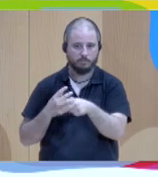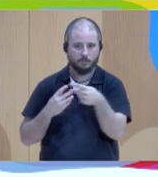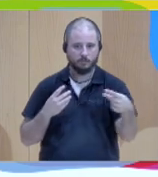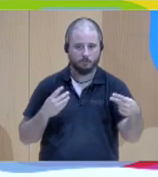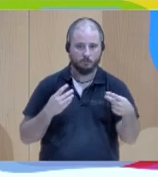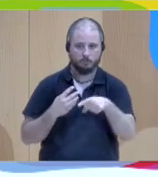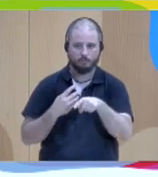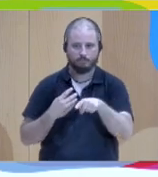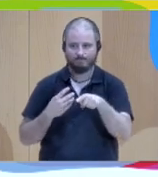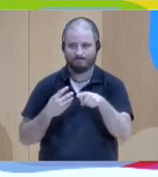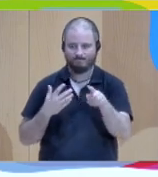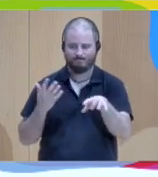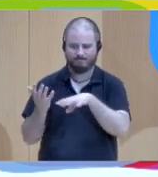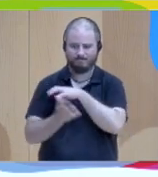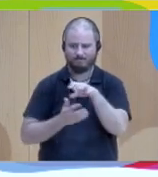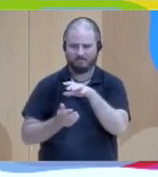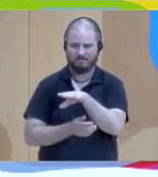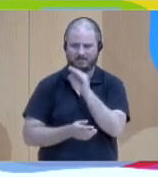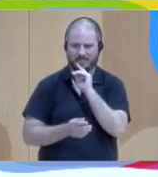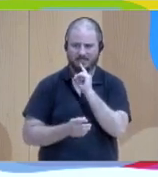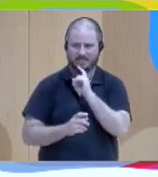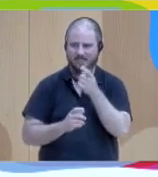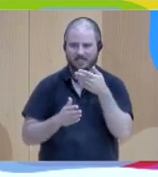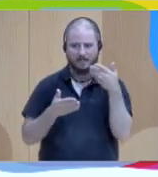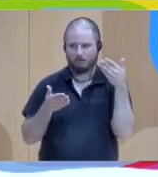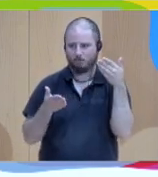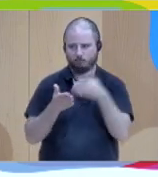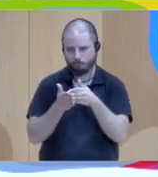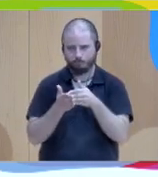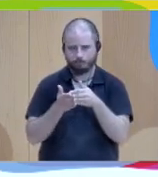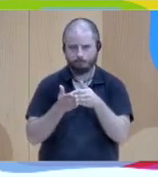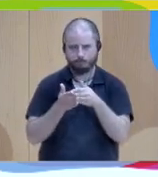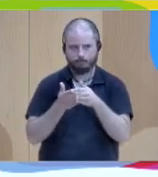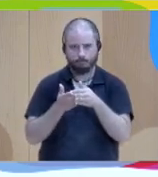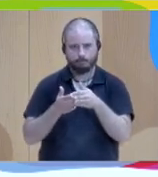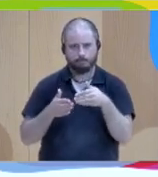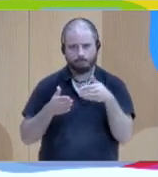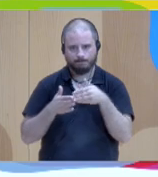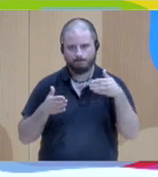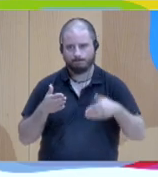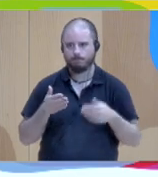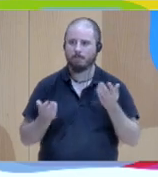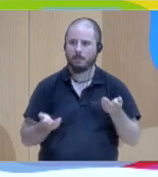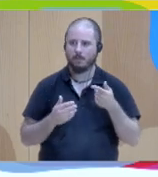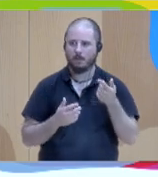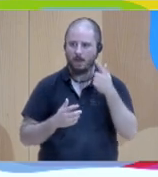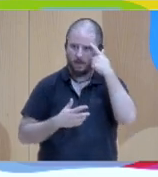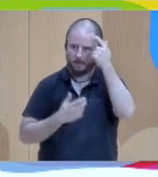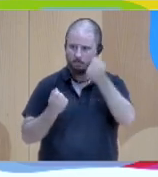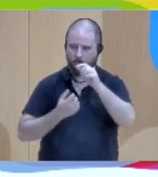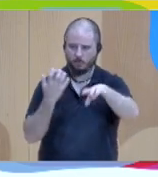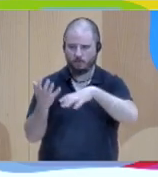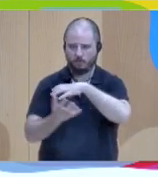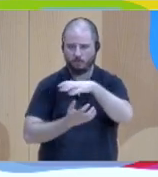esa manera diferente de entender y que se atasca y que no se puede avanzar. Pues él es especialista en embrollos multiinstitucionales. Además, también